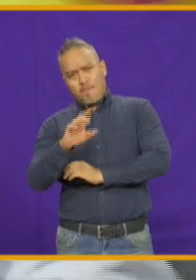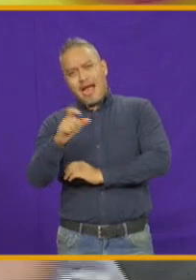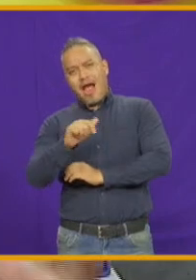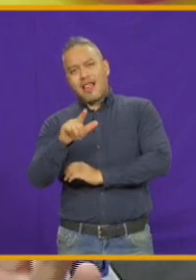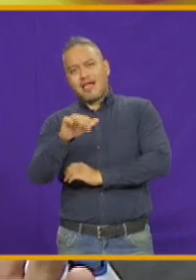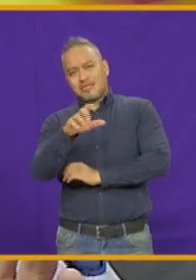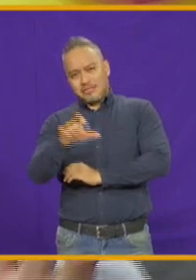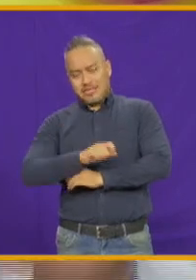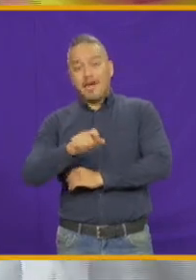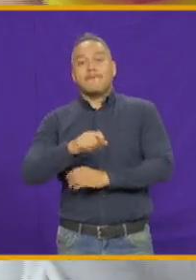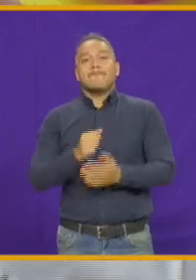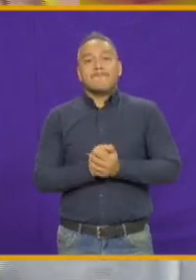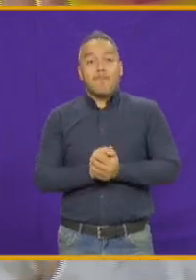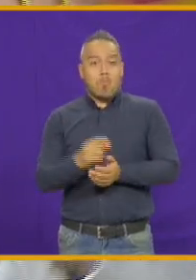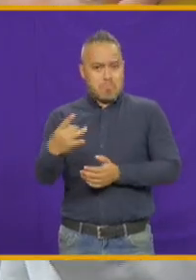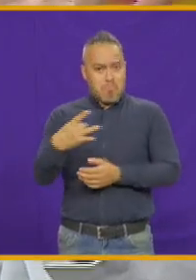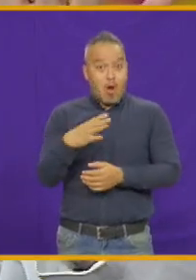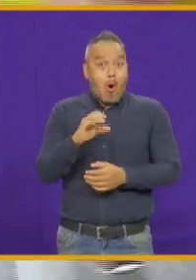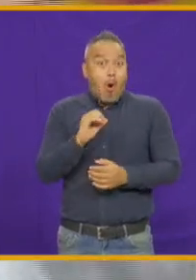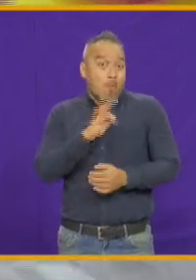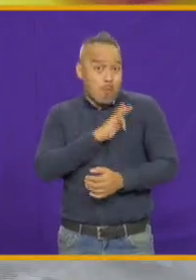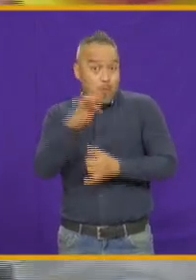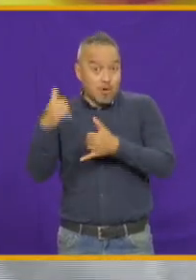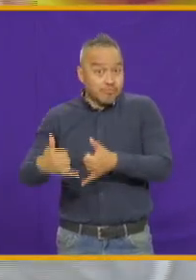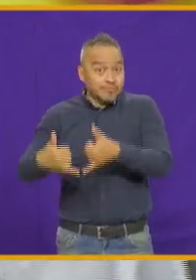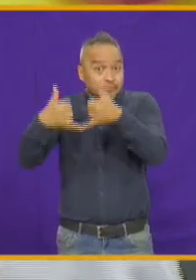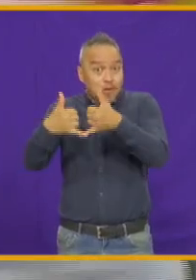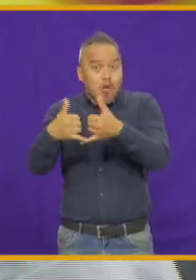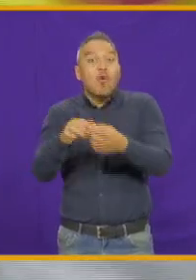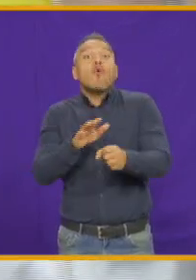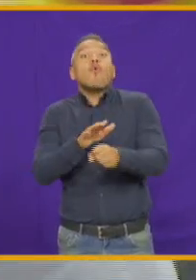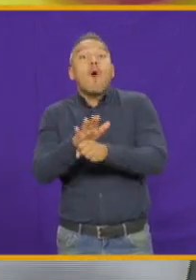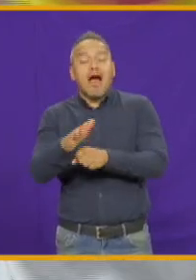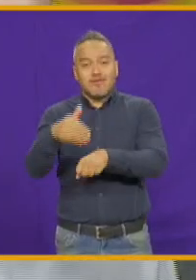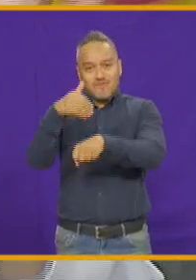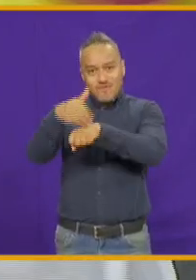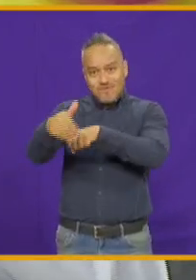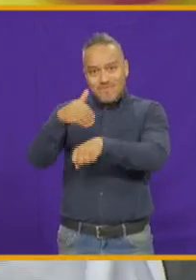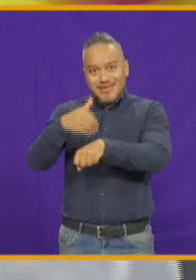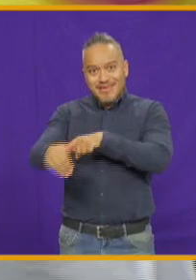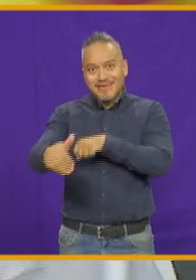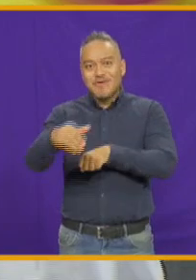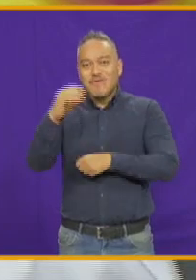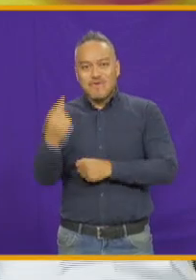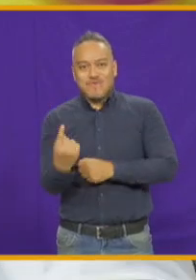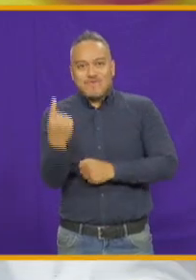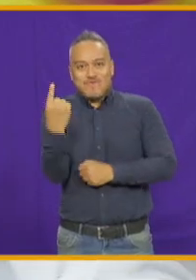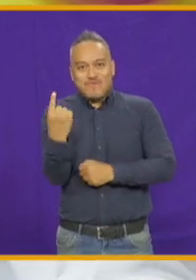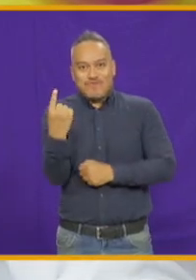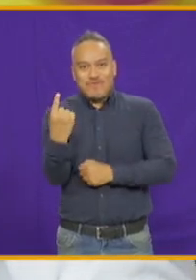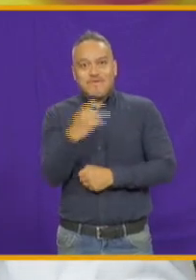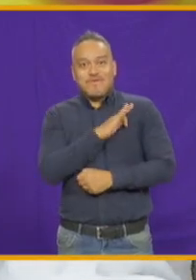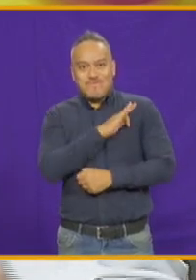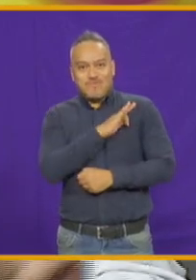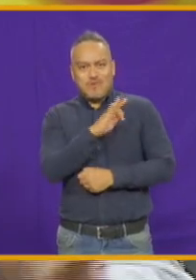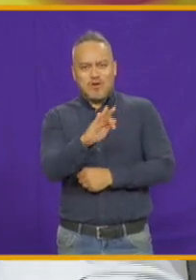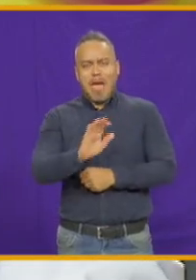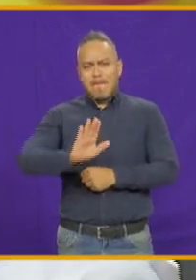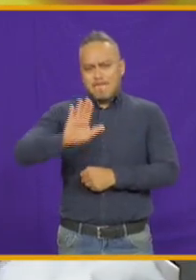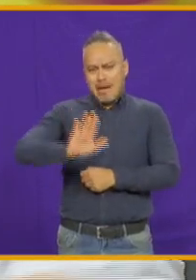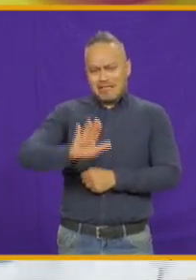O también pueden llamarnos Al único teléfono en toda la galaxia que parece y suena como carpintero